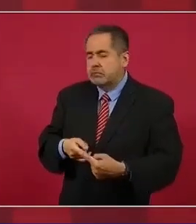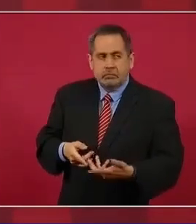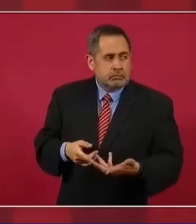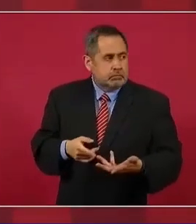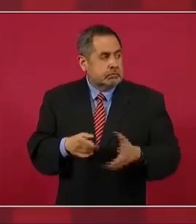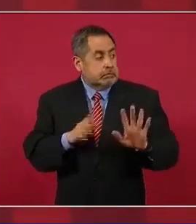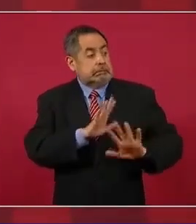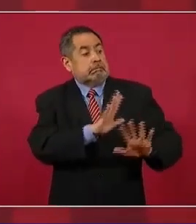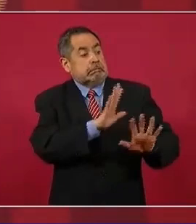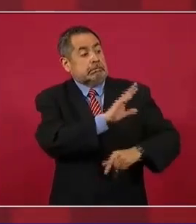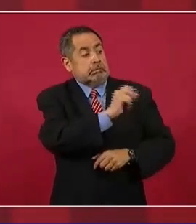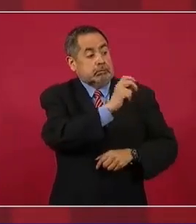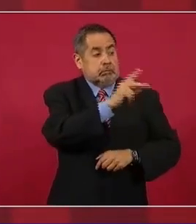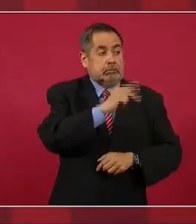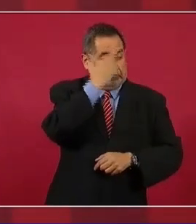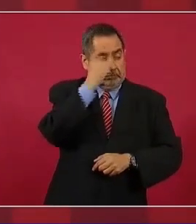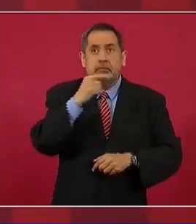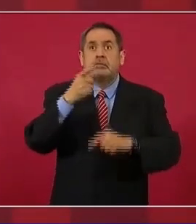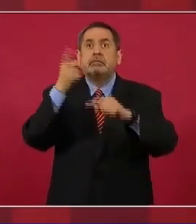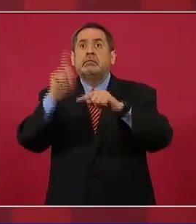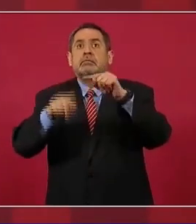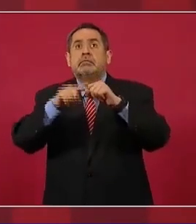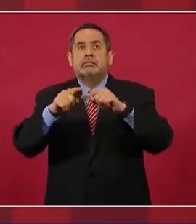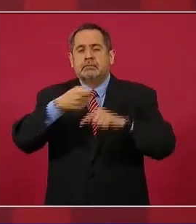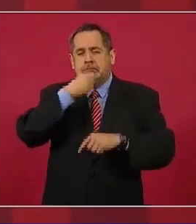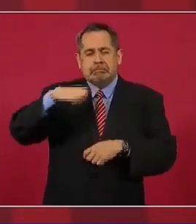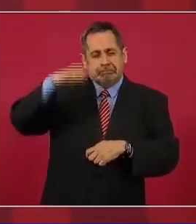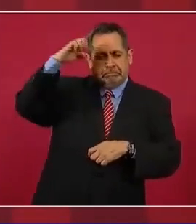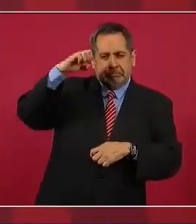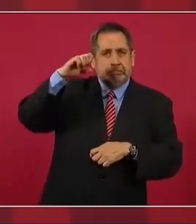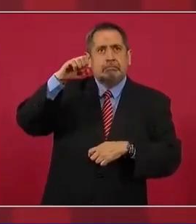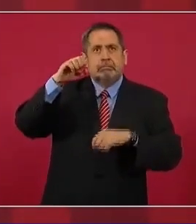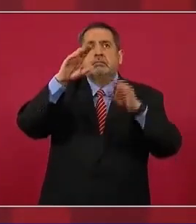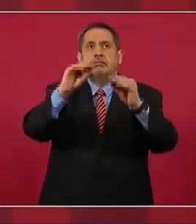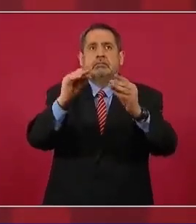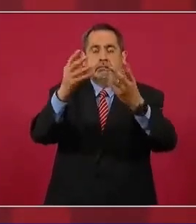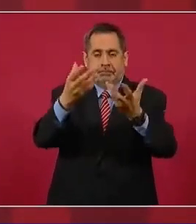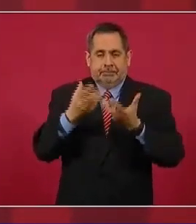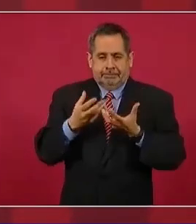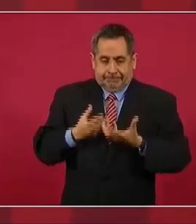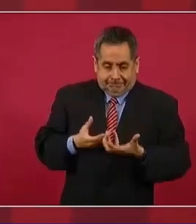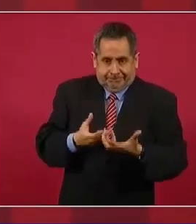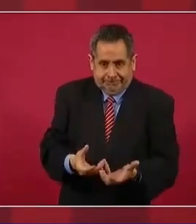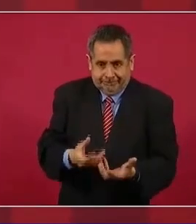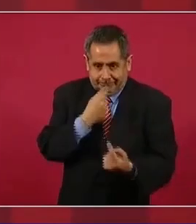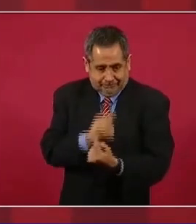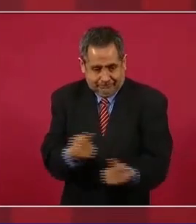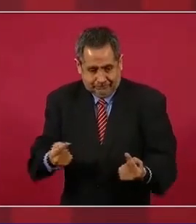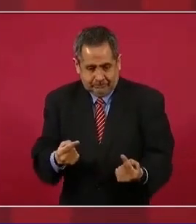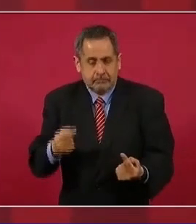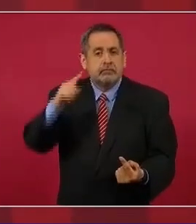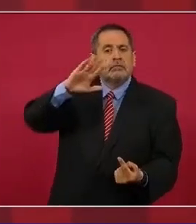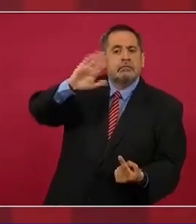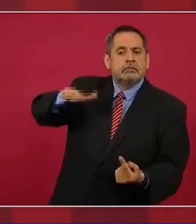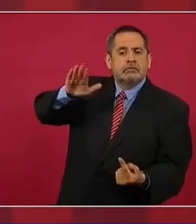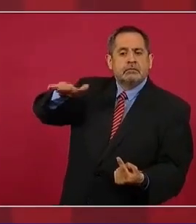esfuerzo en México, en cualquier otro país, entonces no se lograría el impacto que se puede tener de una intervención como